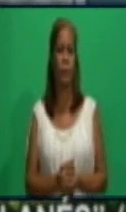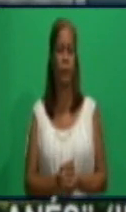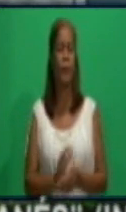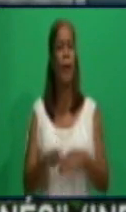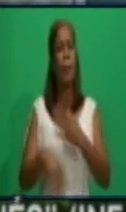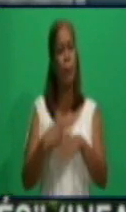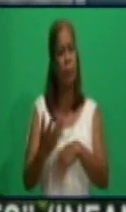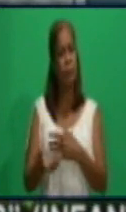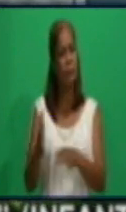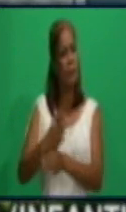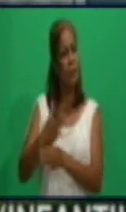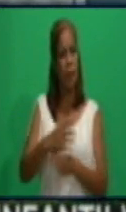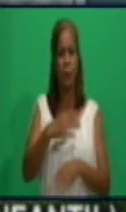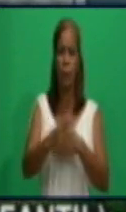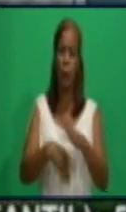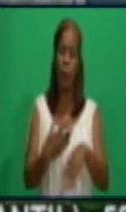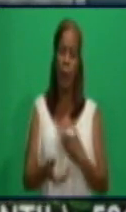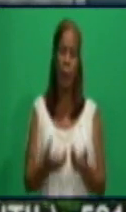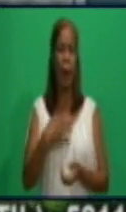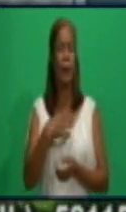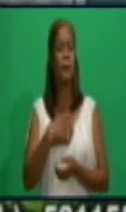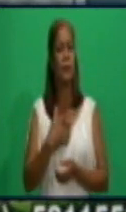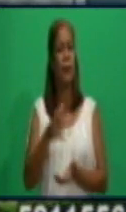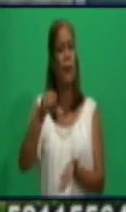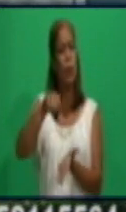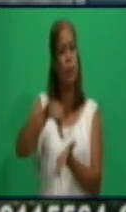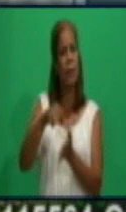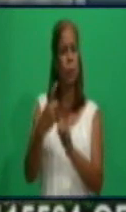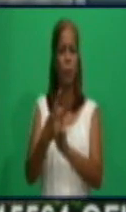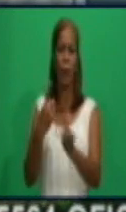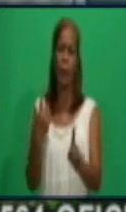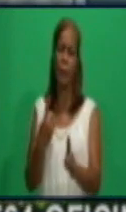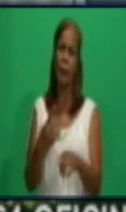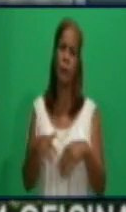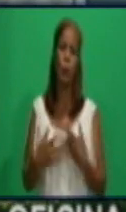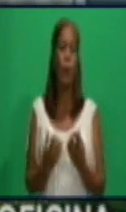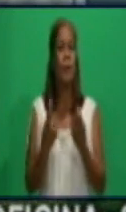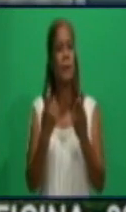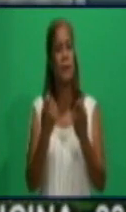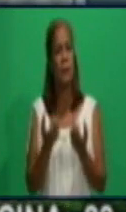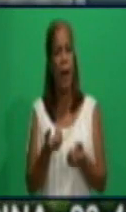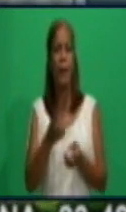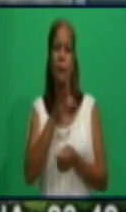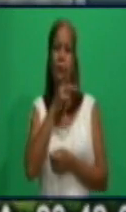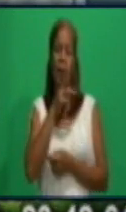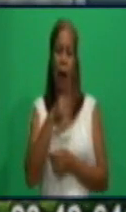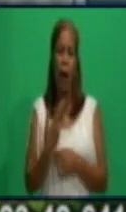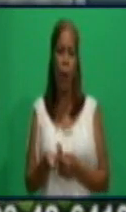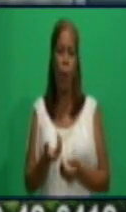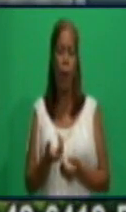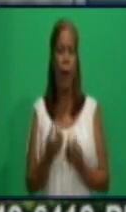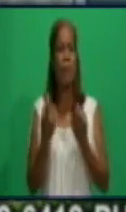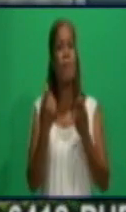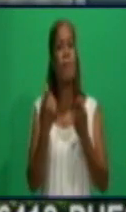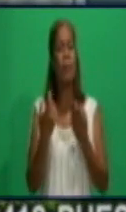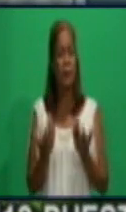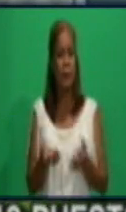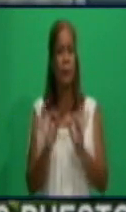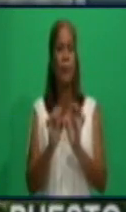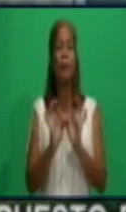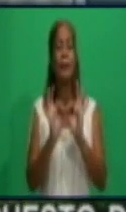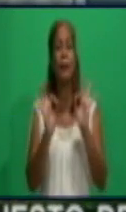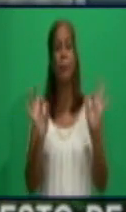problemas que hay en los centros de aislamiento, con el abasto de agua, con la limpieza, con la higiene. ¿Cómo se enfrenta